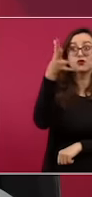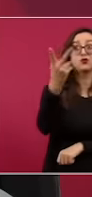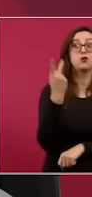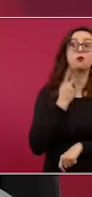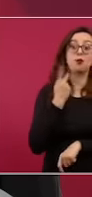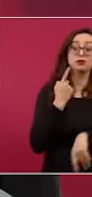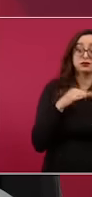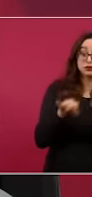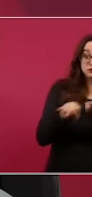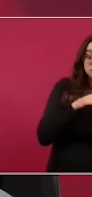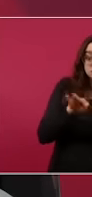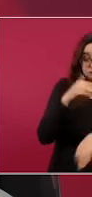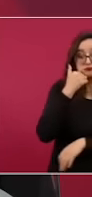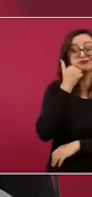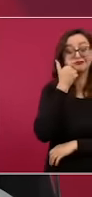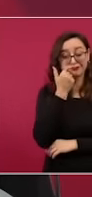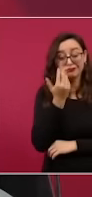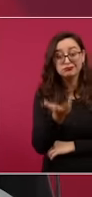dedicarse